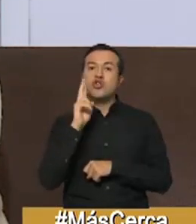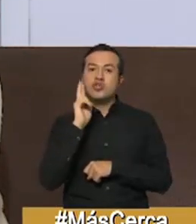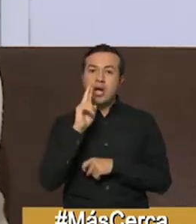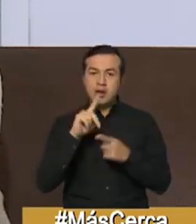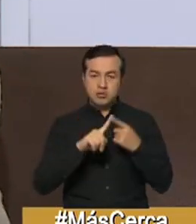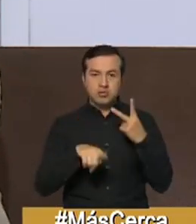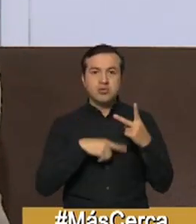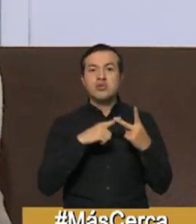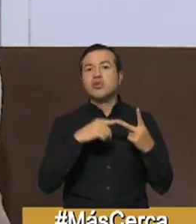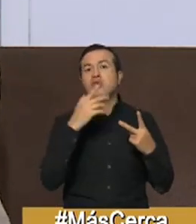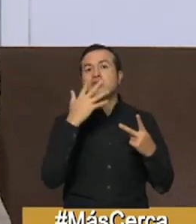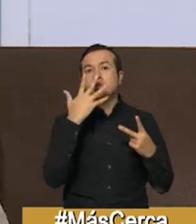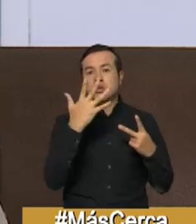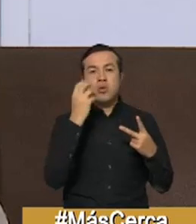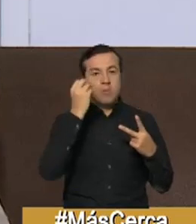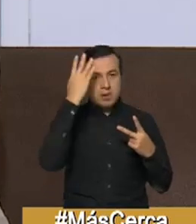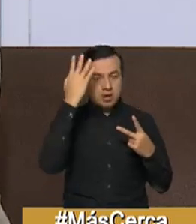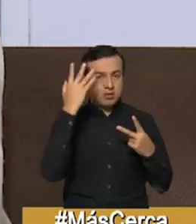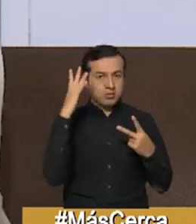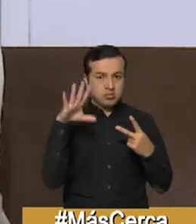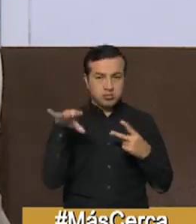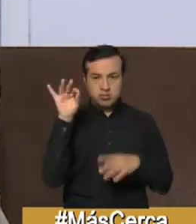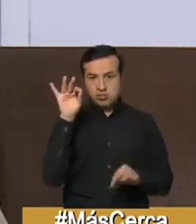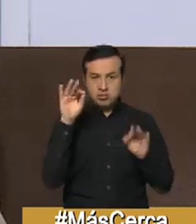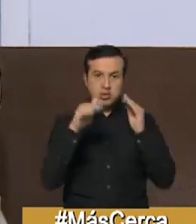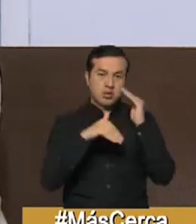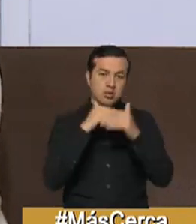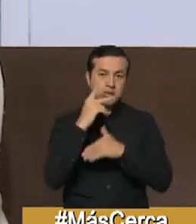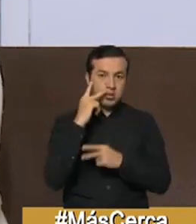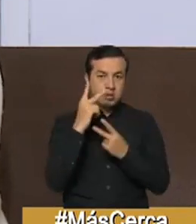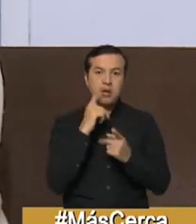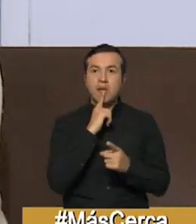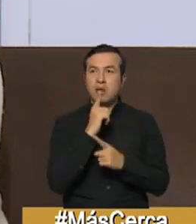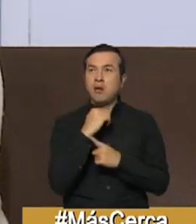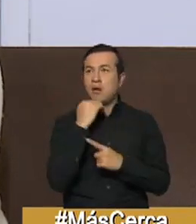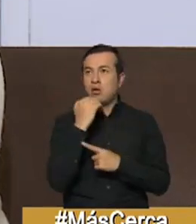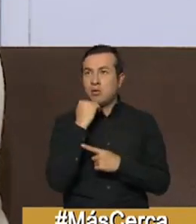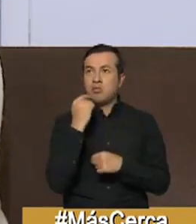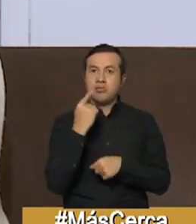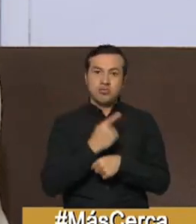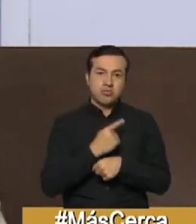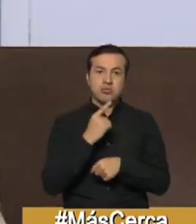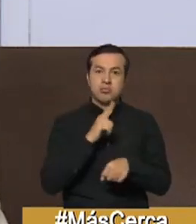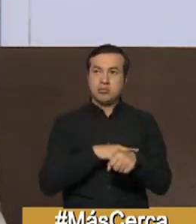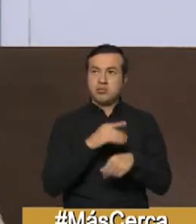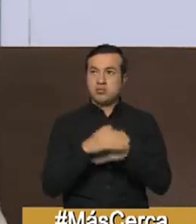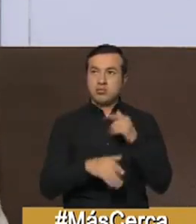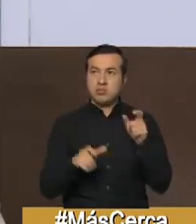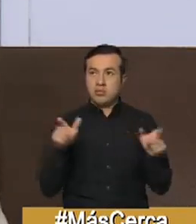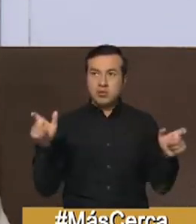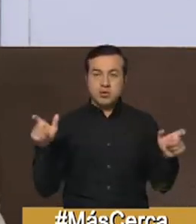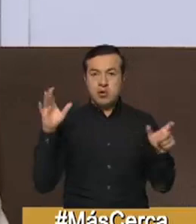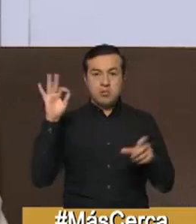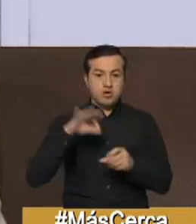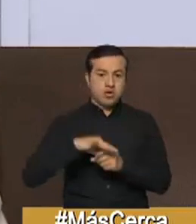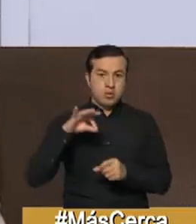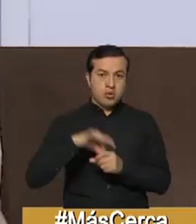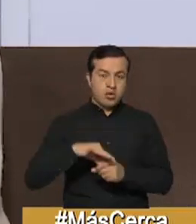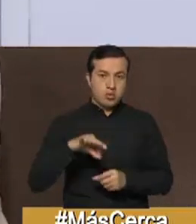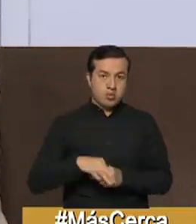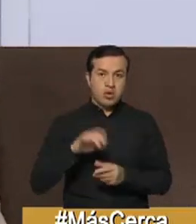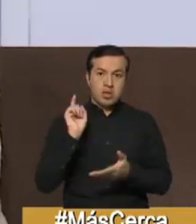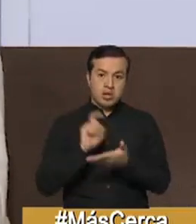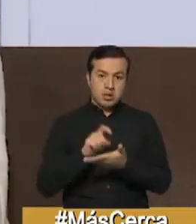¿no? Y luego darles un poco más de un día de tiempo a la gente para que se ponga a votar, con